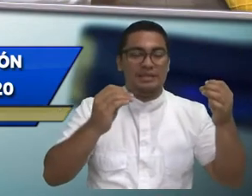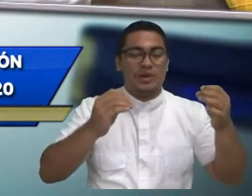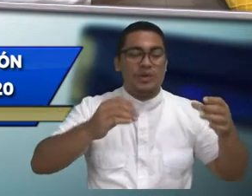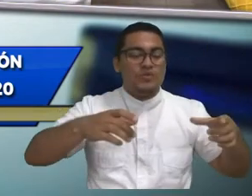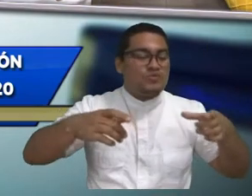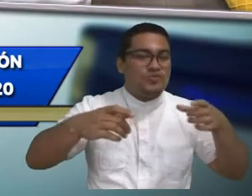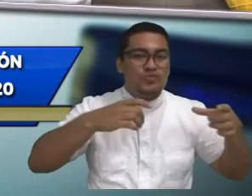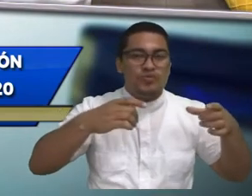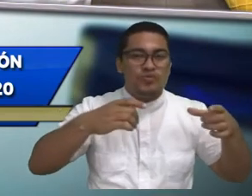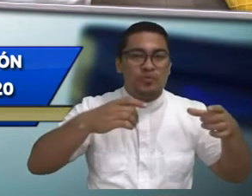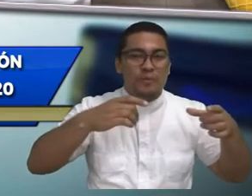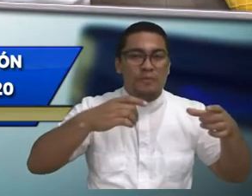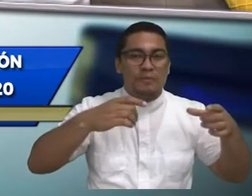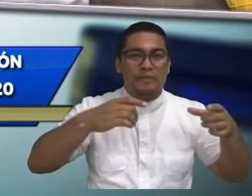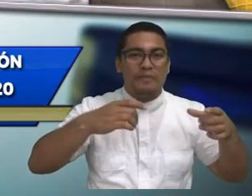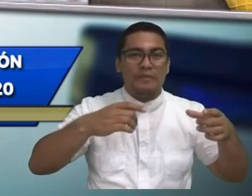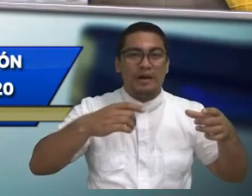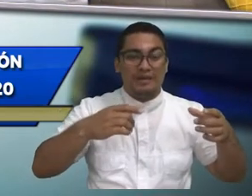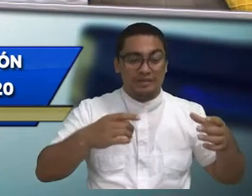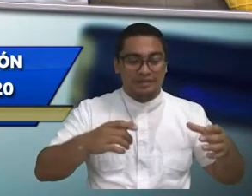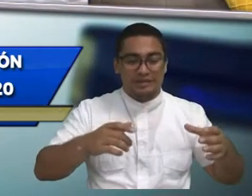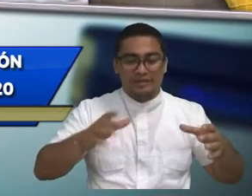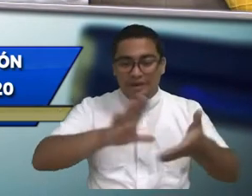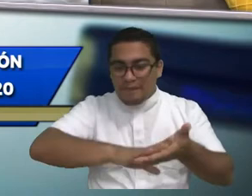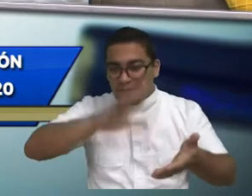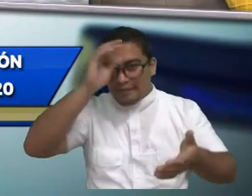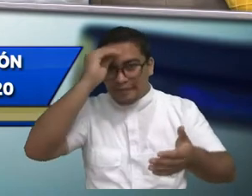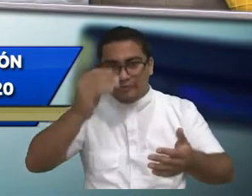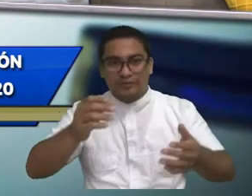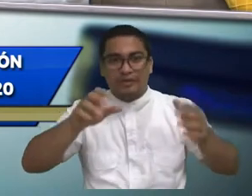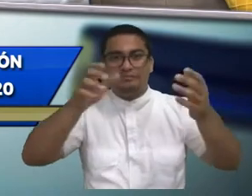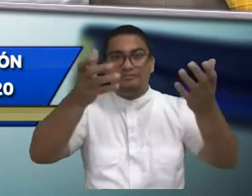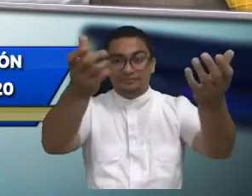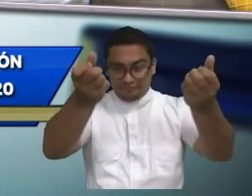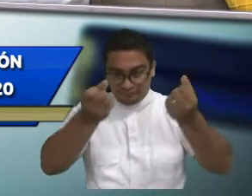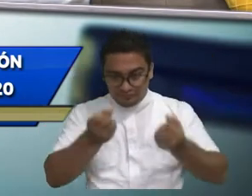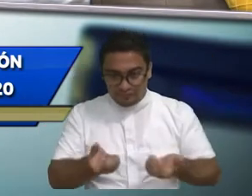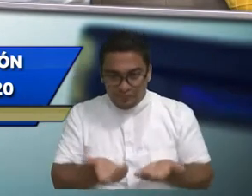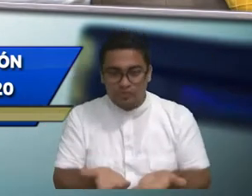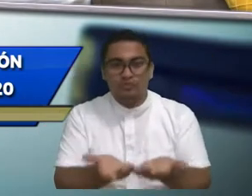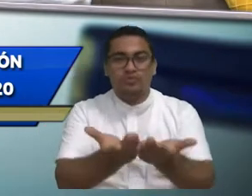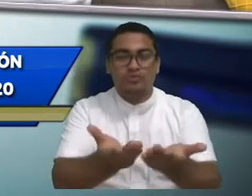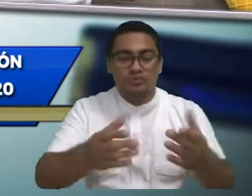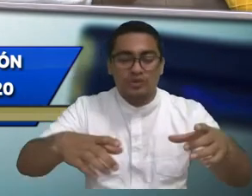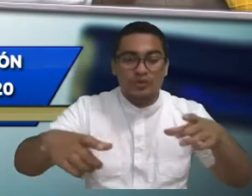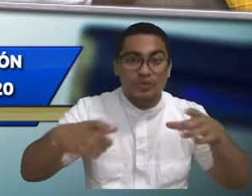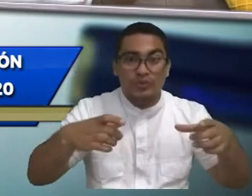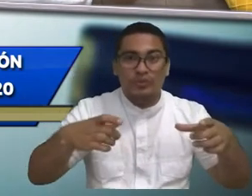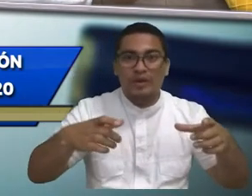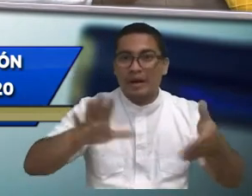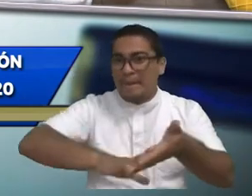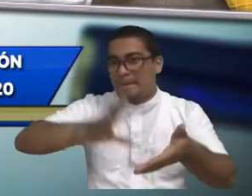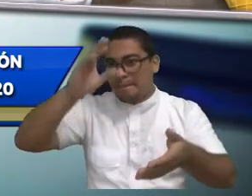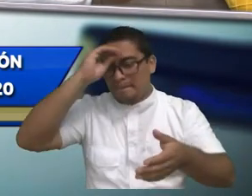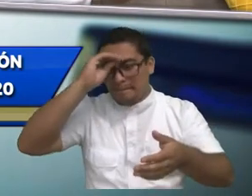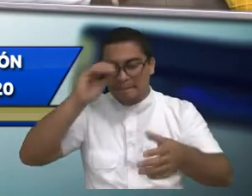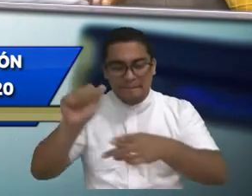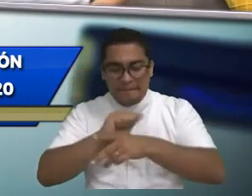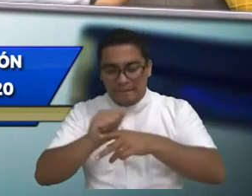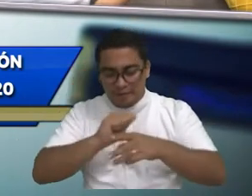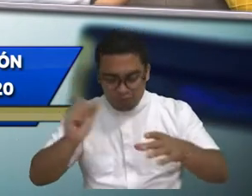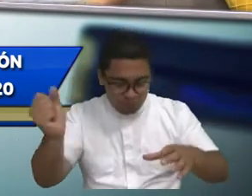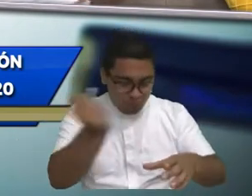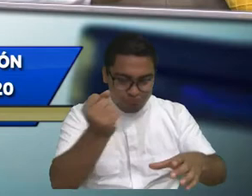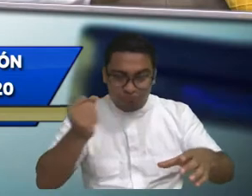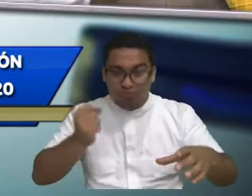34 meses ella estuvo en ese curso y se habilitó laboralmente desarrolló las capacidades en la práctica y ahí está